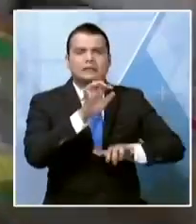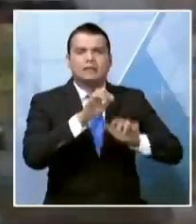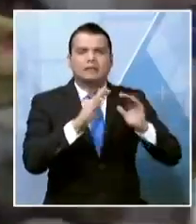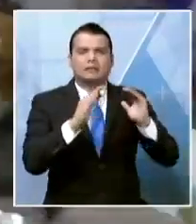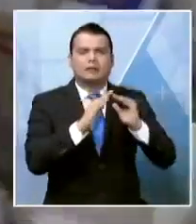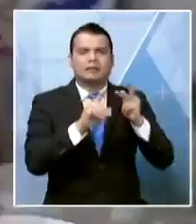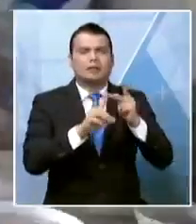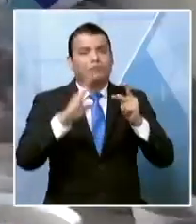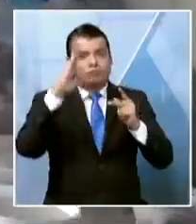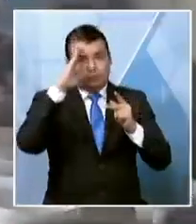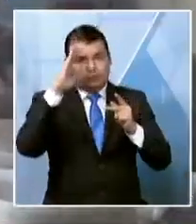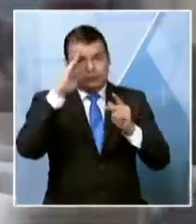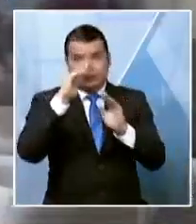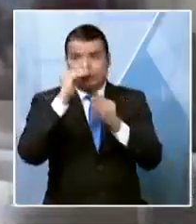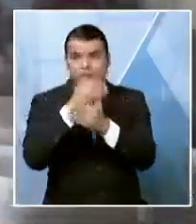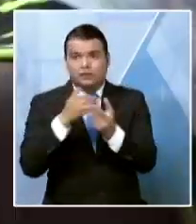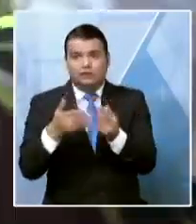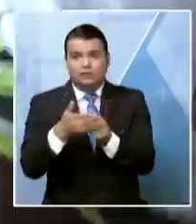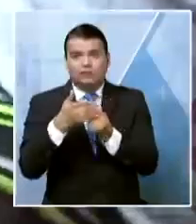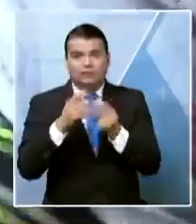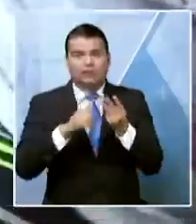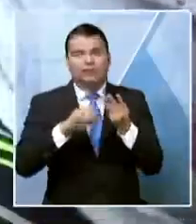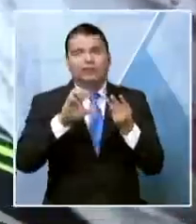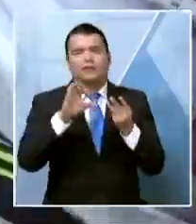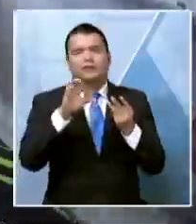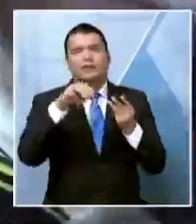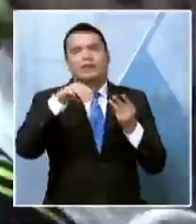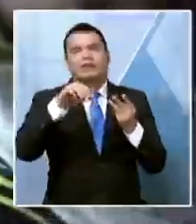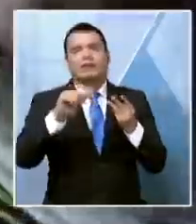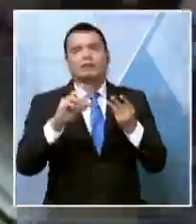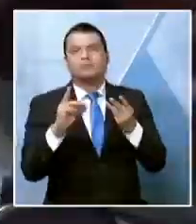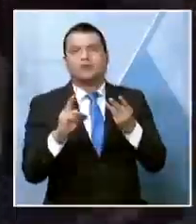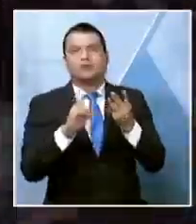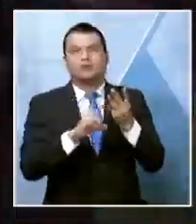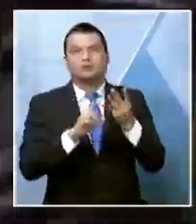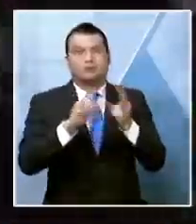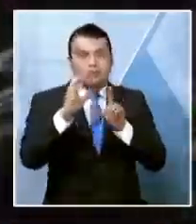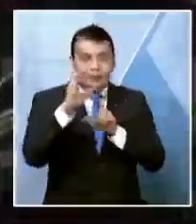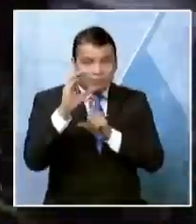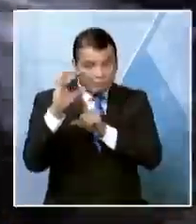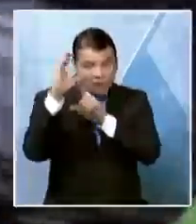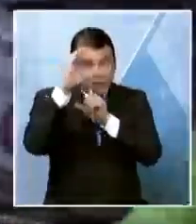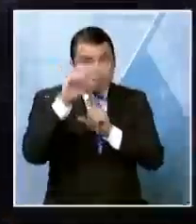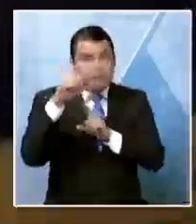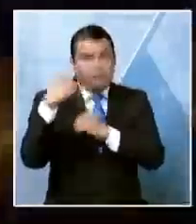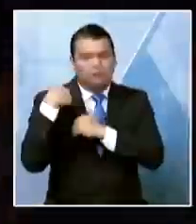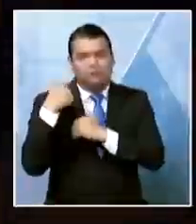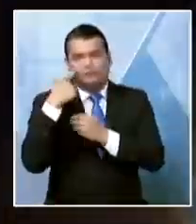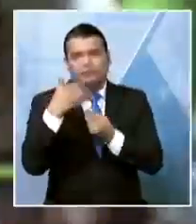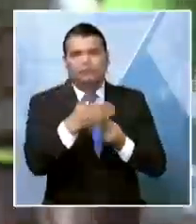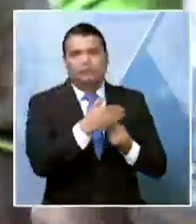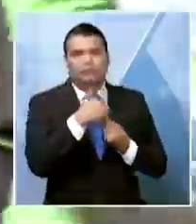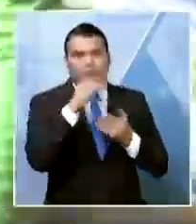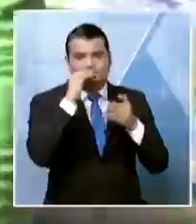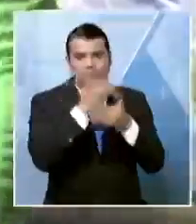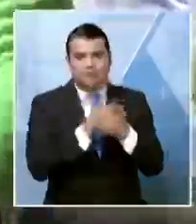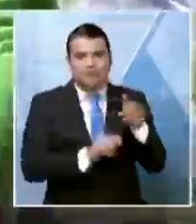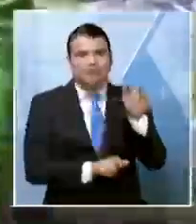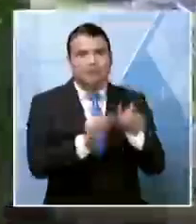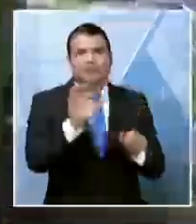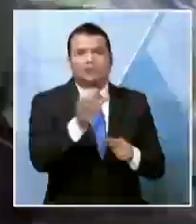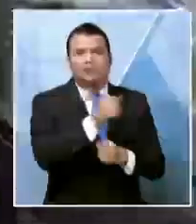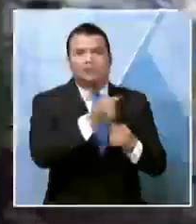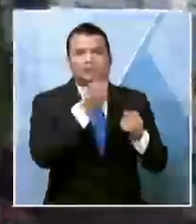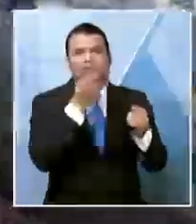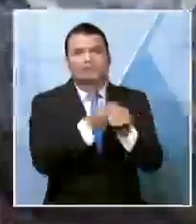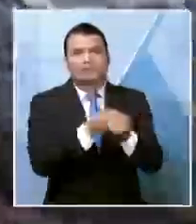Vivienda, la Policía de Infancia y Adolescencia, el SMAT y también la Personería, quienes están garantizando los derechos de las personas que llegaron a